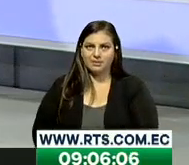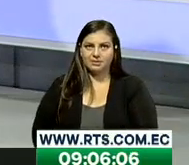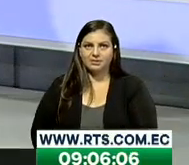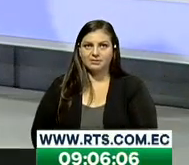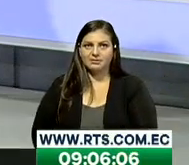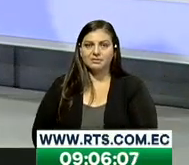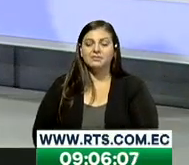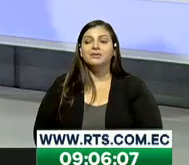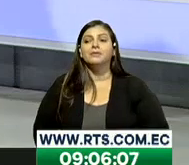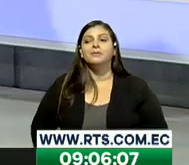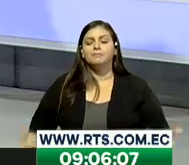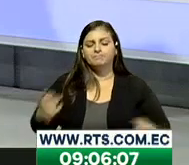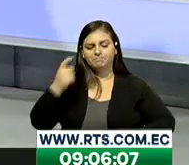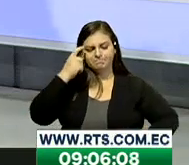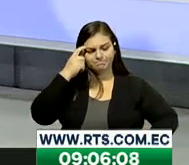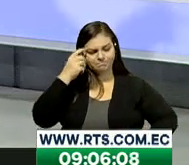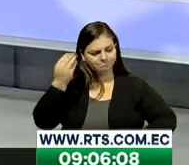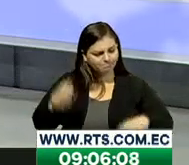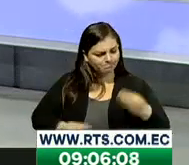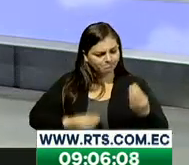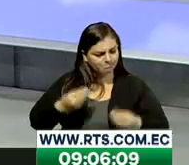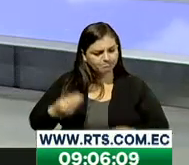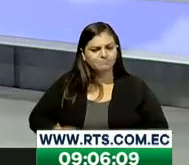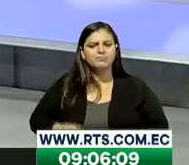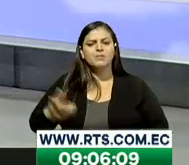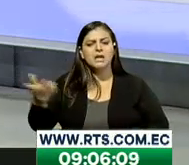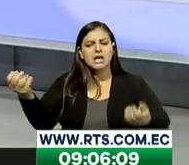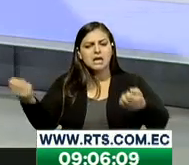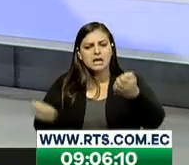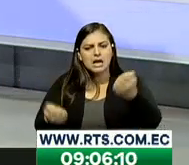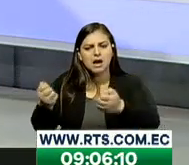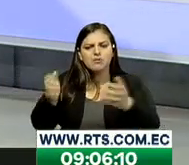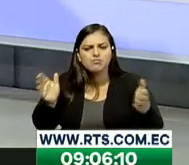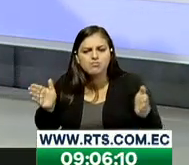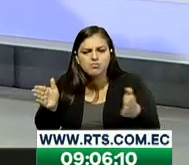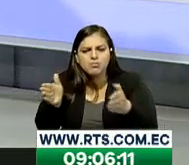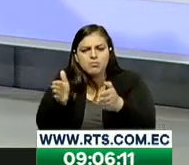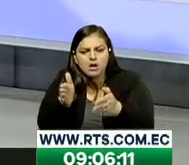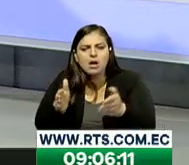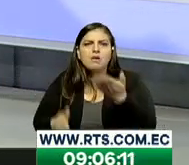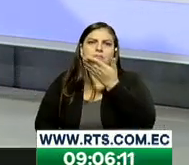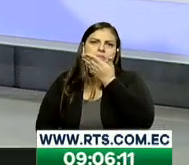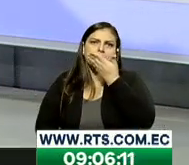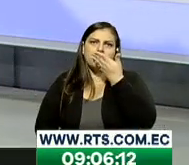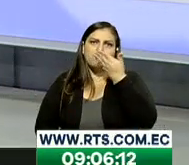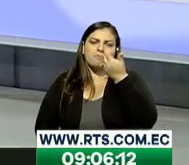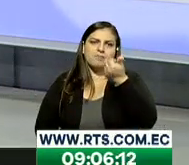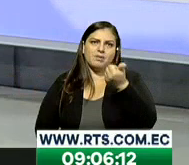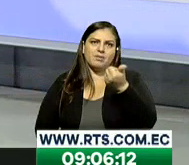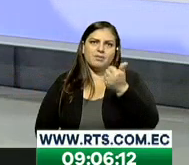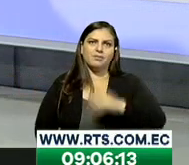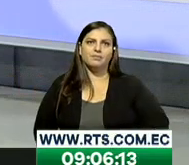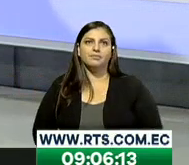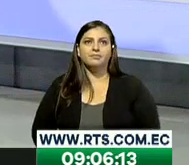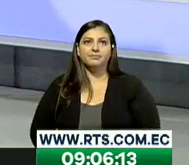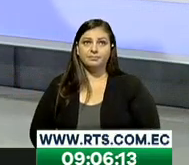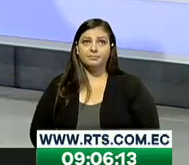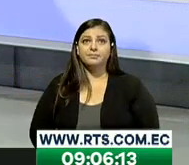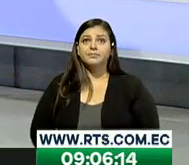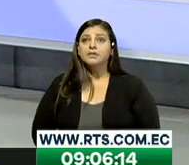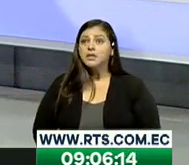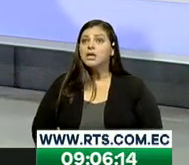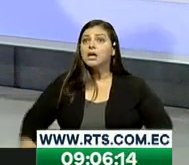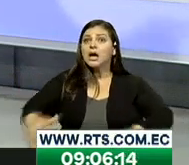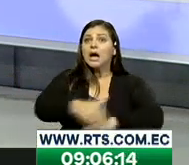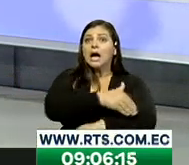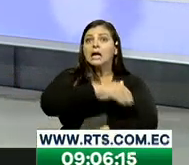Limpio, ¿verdad? O el servicio por barrio. Porque los carros grandes no pueden ingresar por esos sectores. No